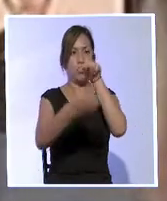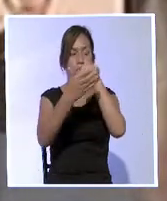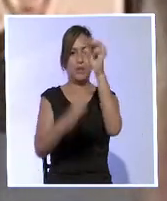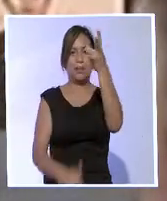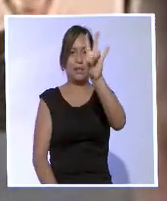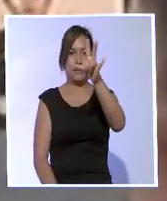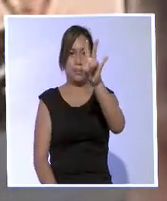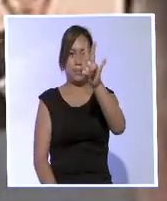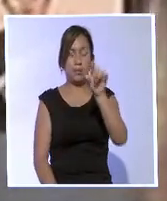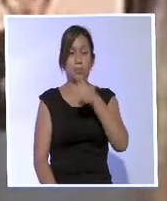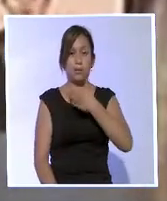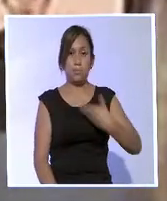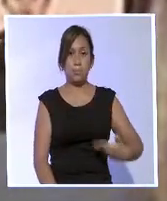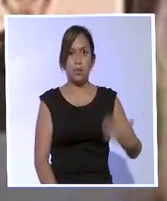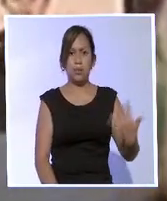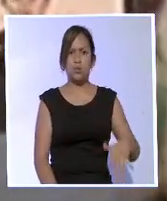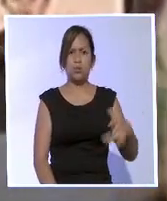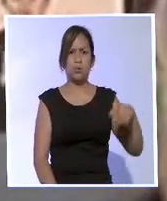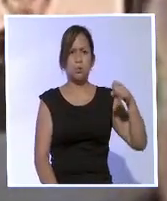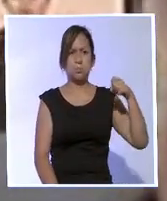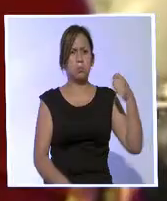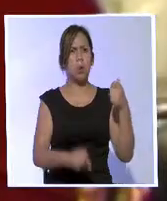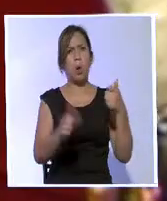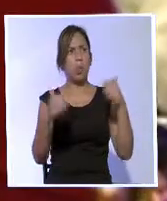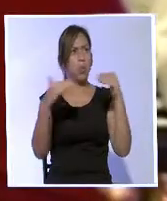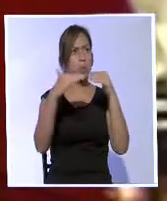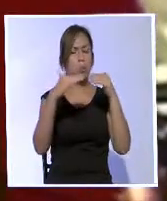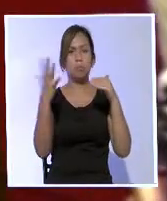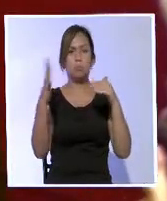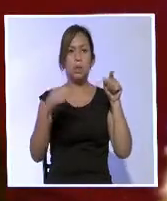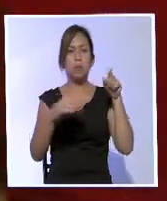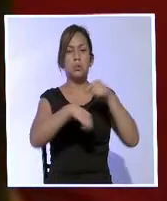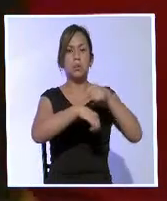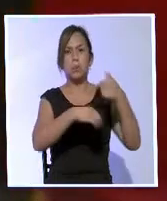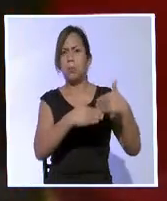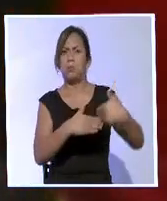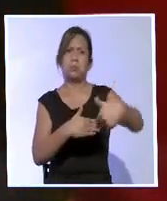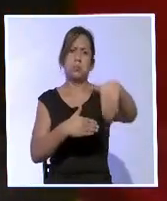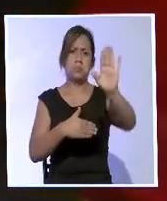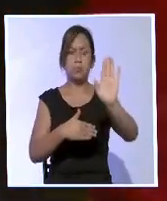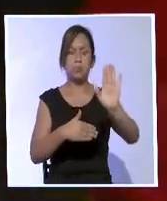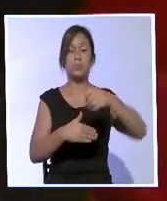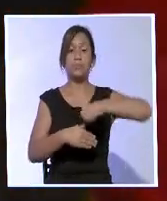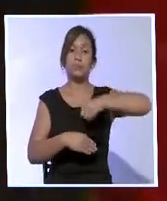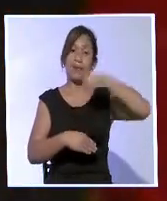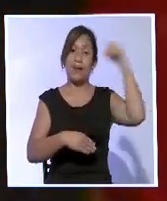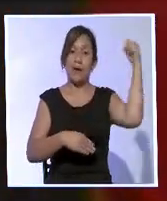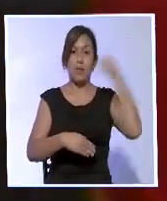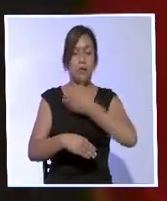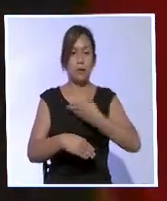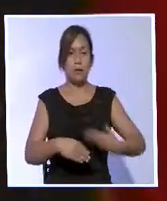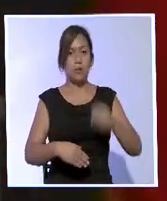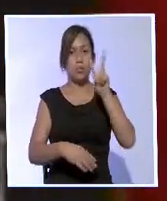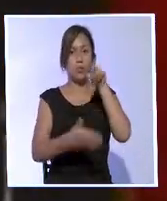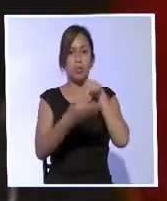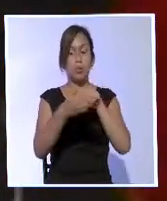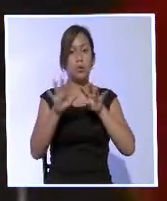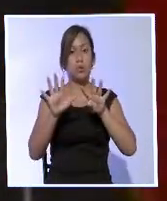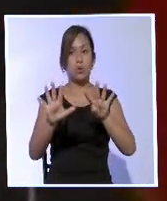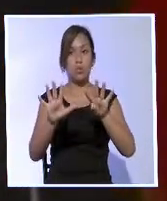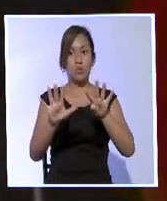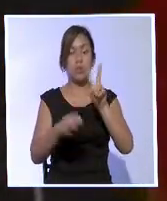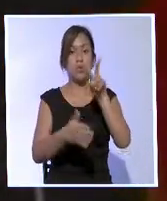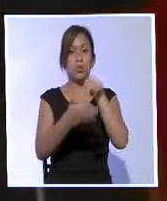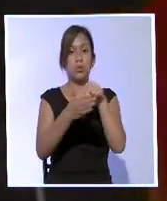uno de los mandatarios con mayor tiempo en el poder de forma consecutiva ganó las elecciones presidenciales del 2009 y 2013